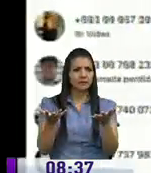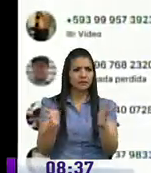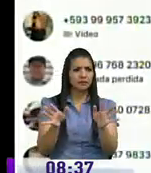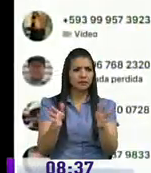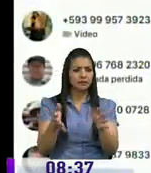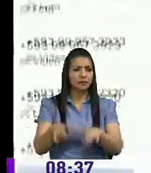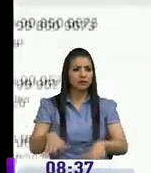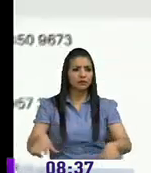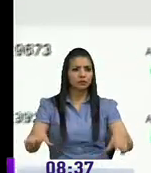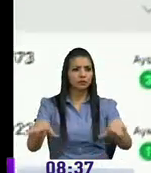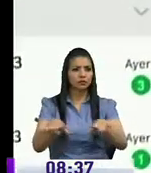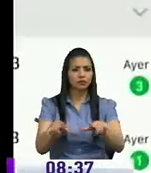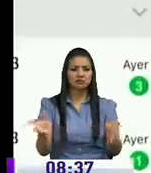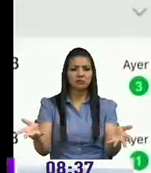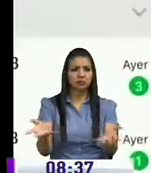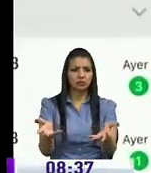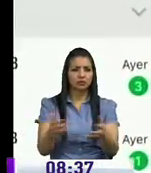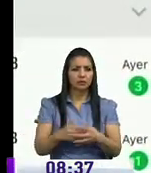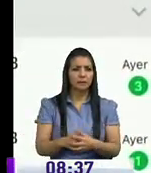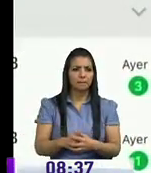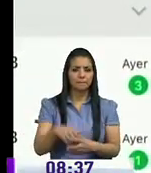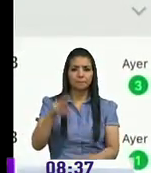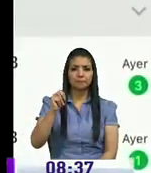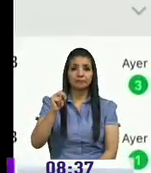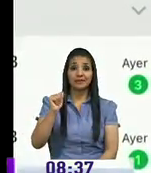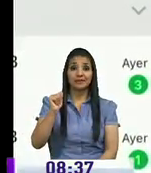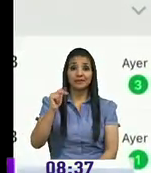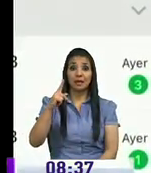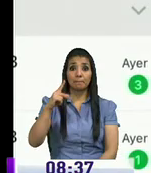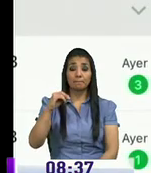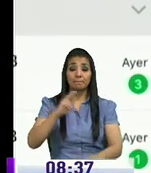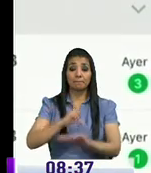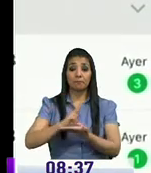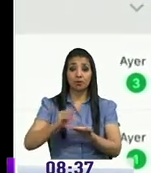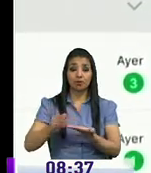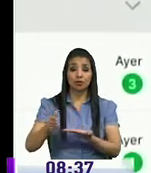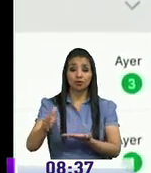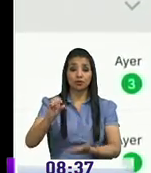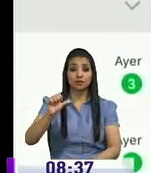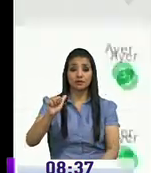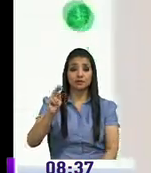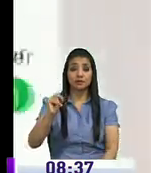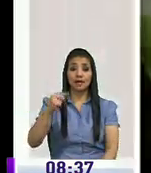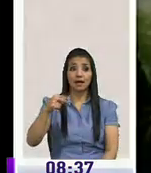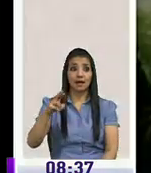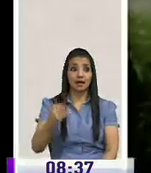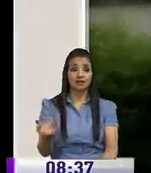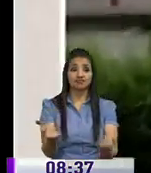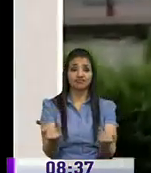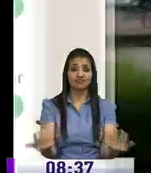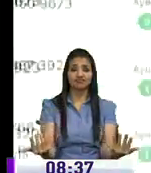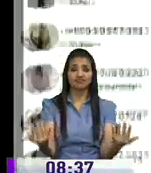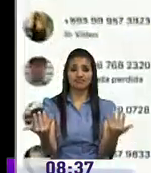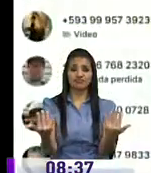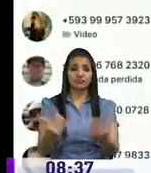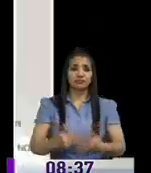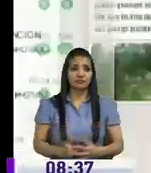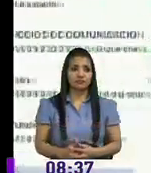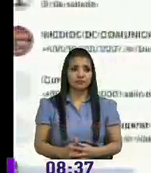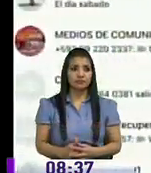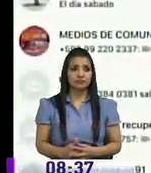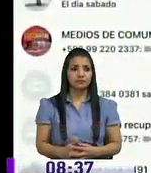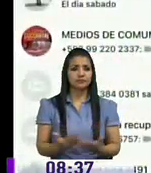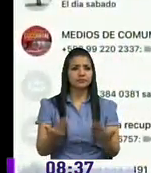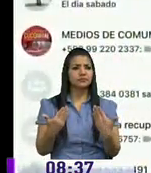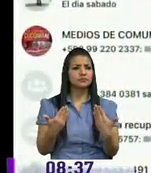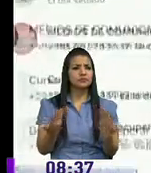favor? Esto es en Anapo y Sangay. Hierba crecida también. Qué bárbaro. No nos dijeron